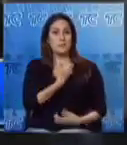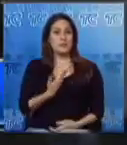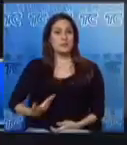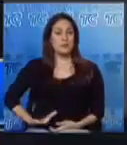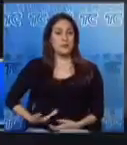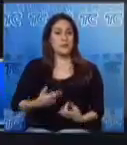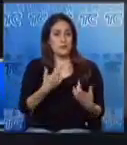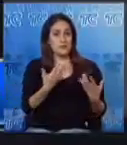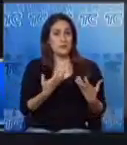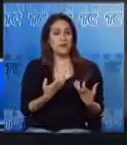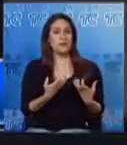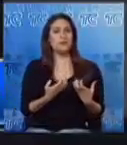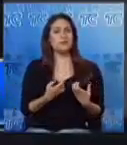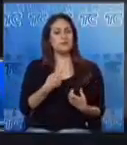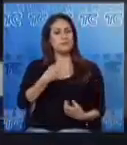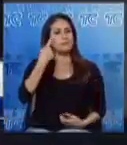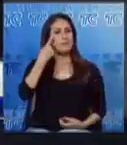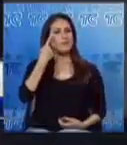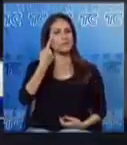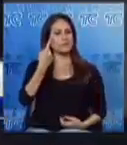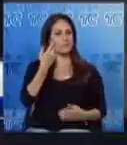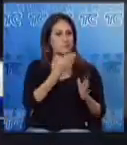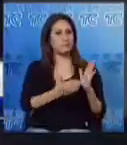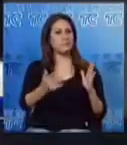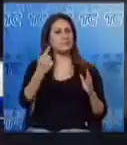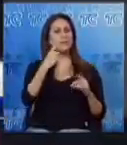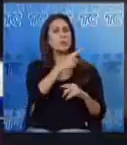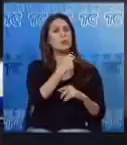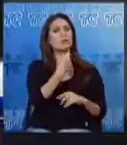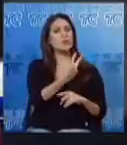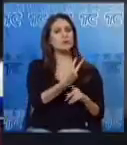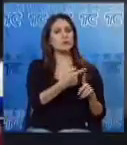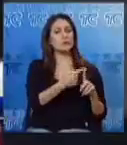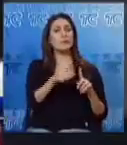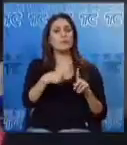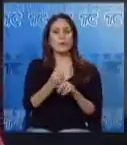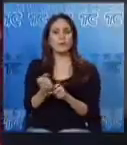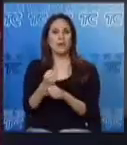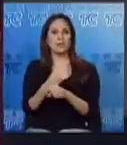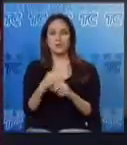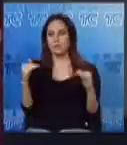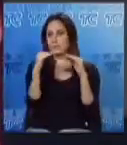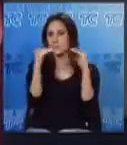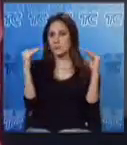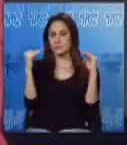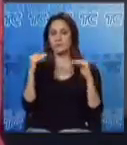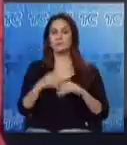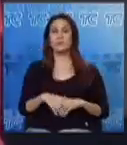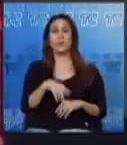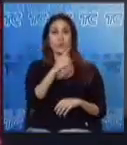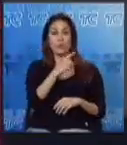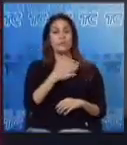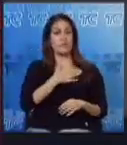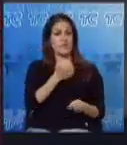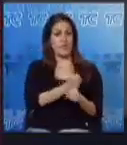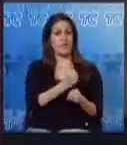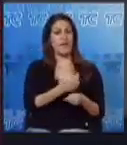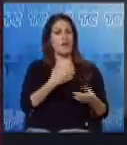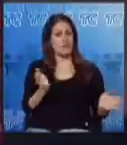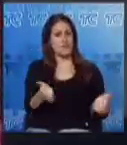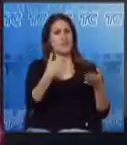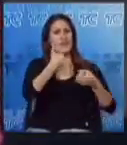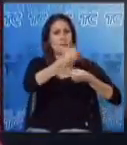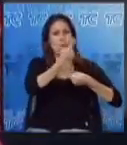presidencia de la República es ser coherente entre lo que dices y lo que haces. Mientras usted ofrece empleo, candidato